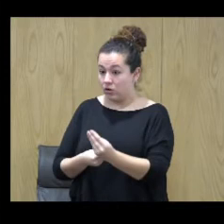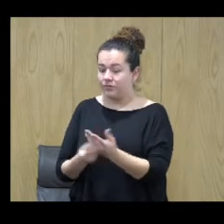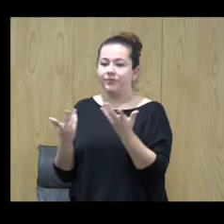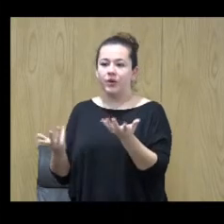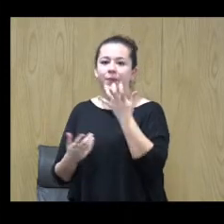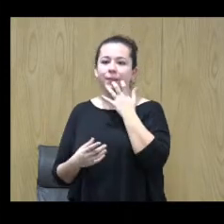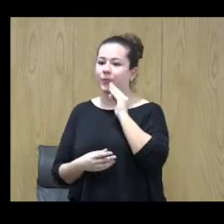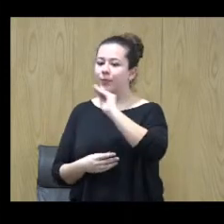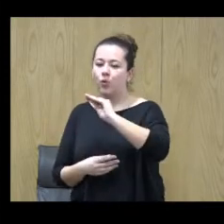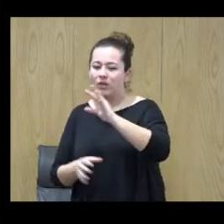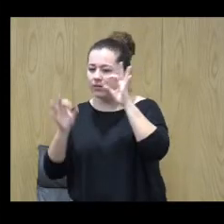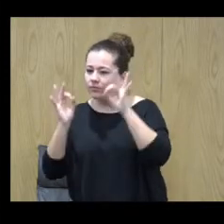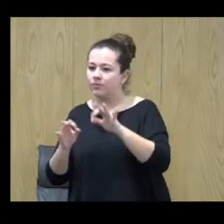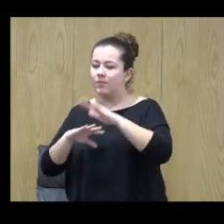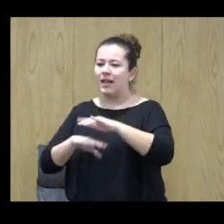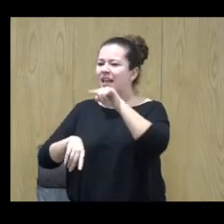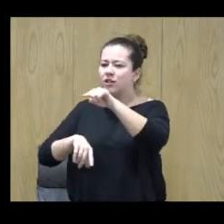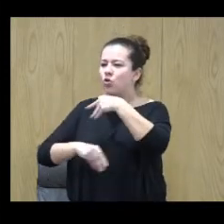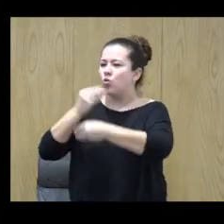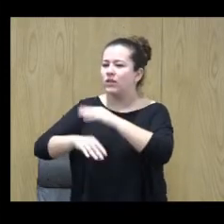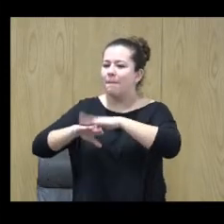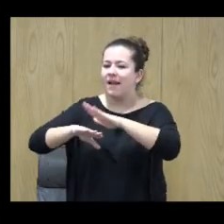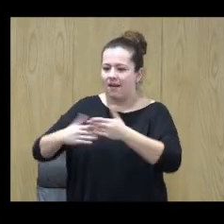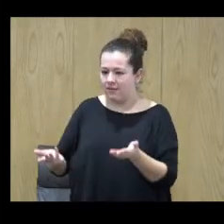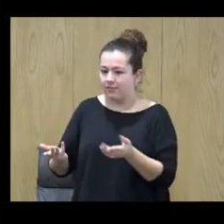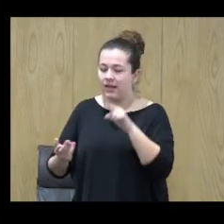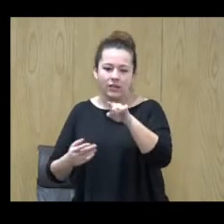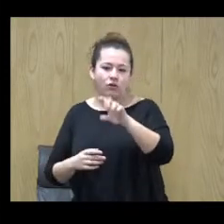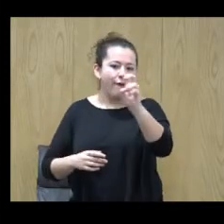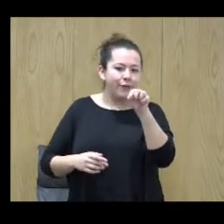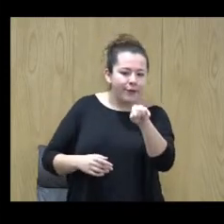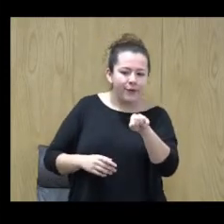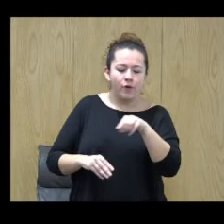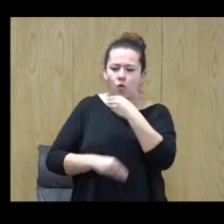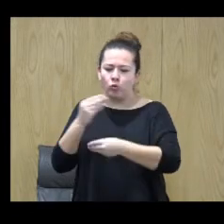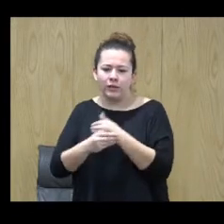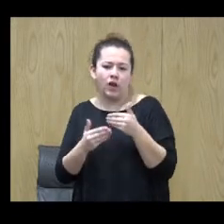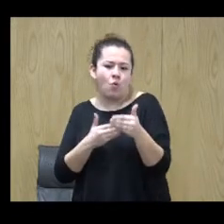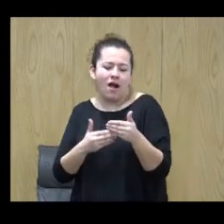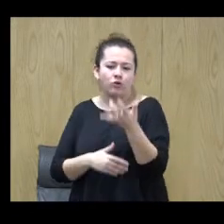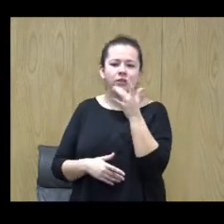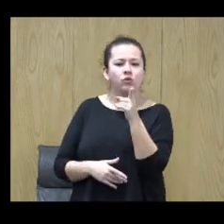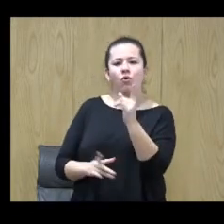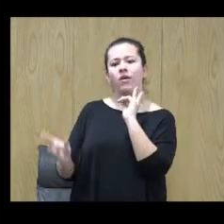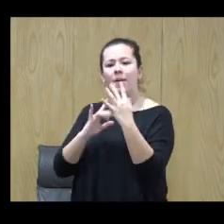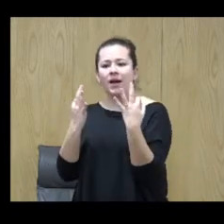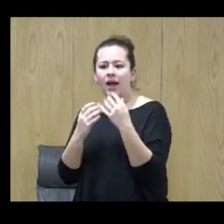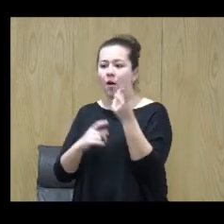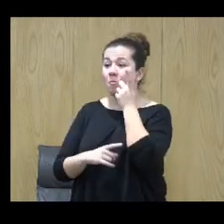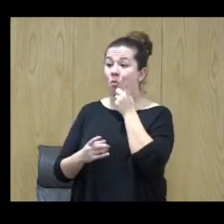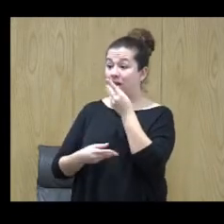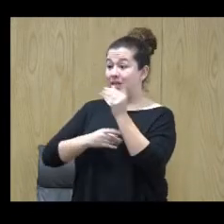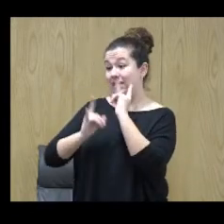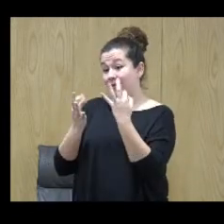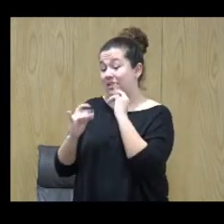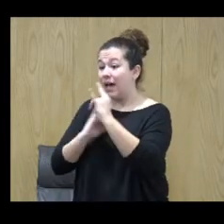dan preguntas específicas para ver para qué sirve esto, para qué sirve esto otro, cuándo utilizarías, si te tendrías que llamar por teléfono, cuál pulsarías, es